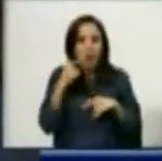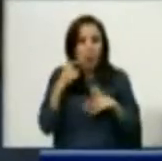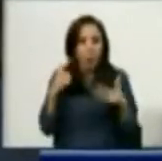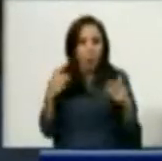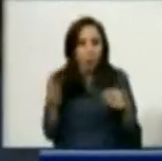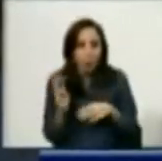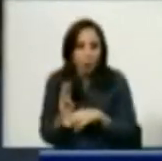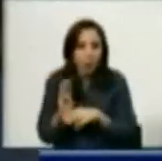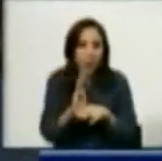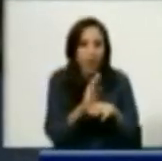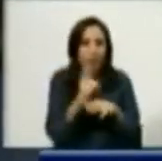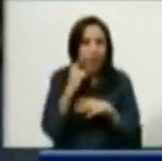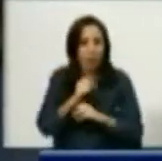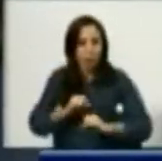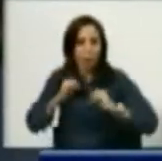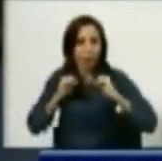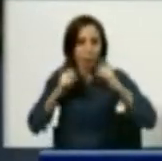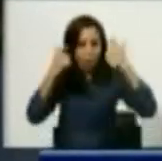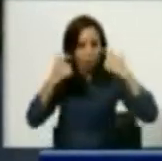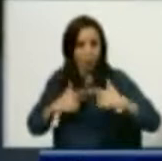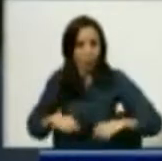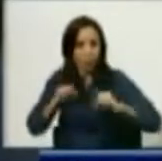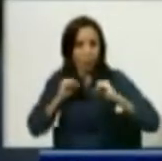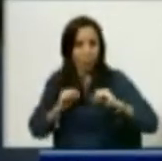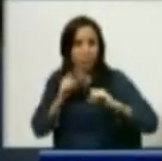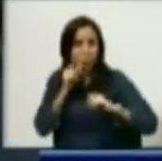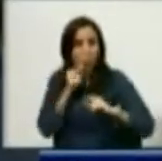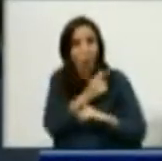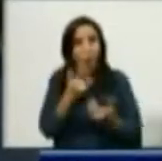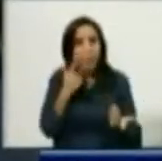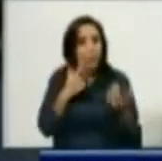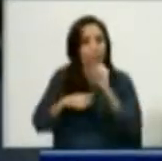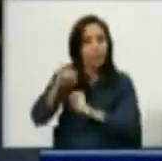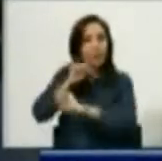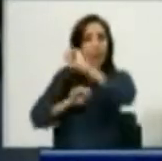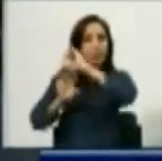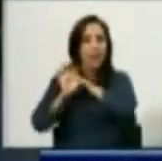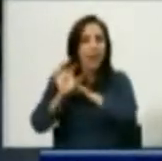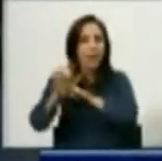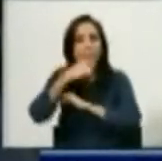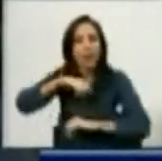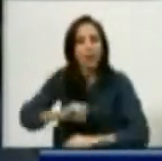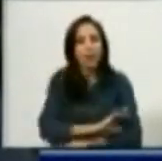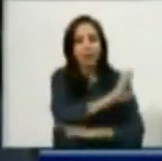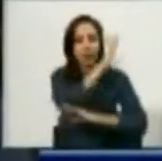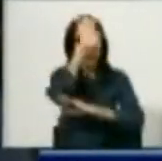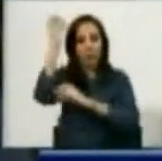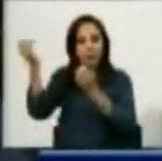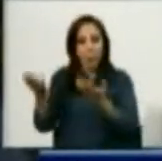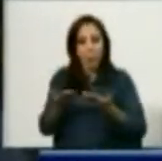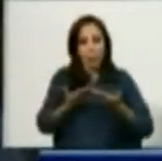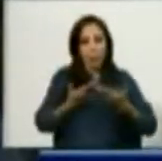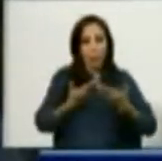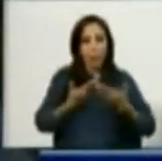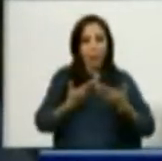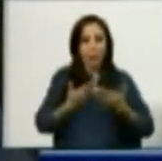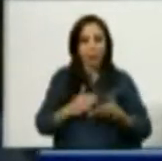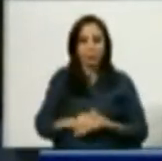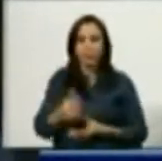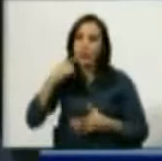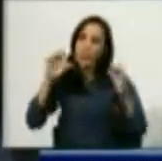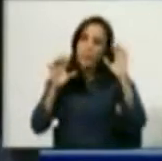dragones de acero que guardan la patria que el cielo nos dio